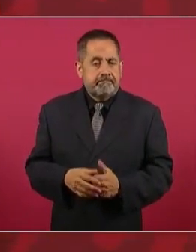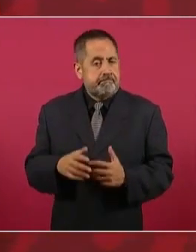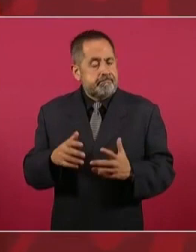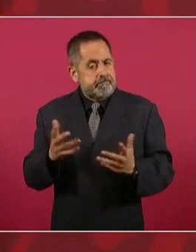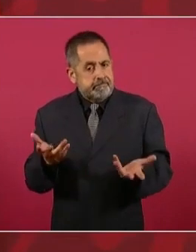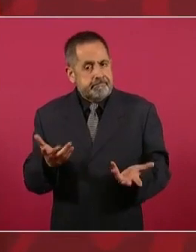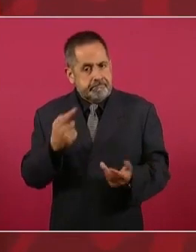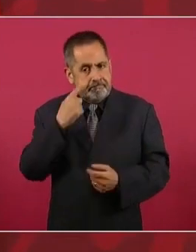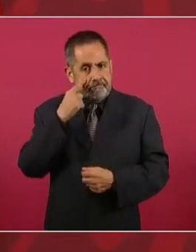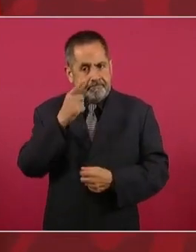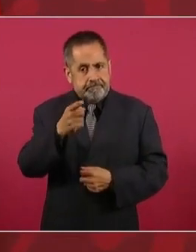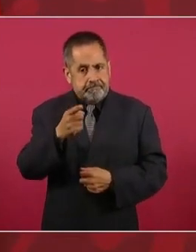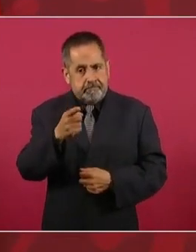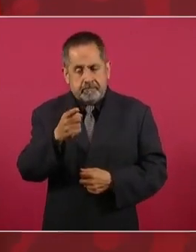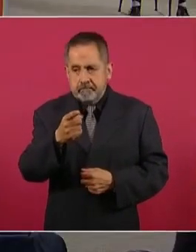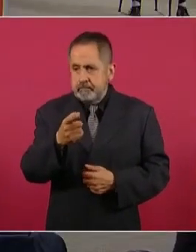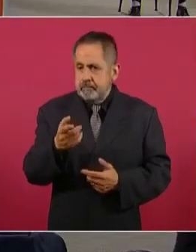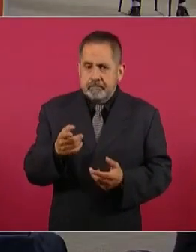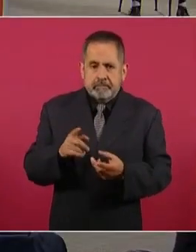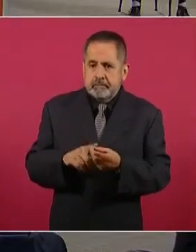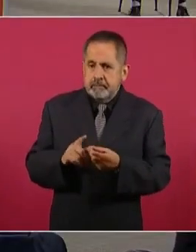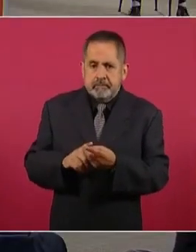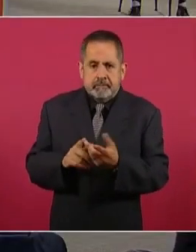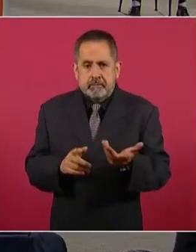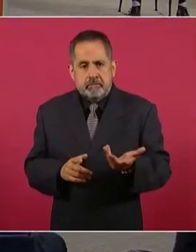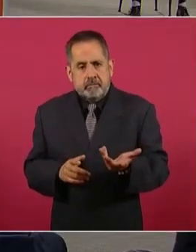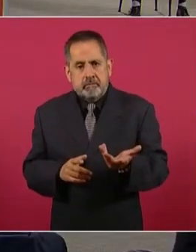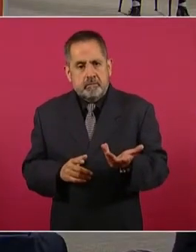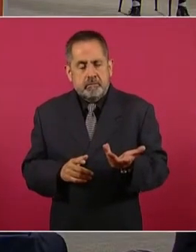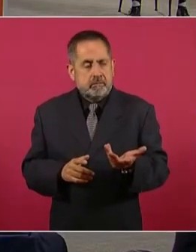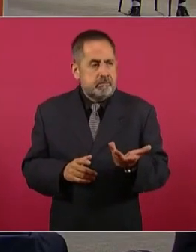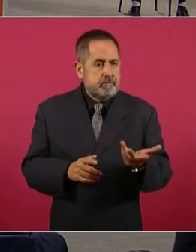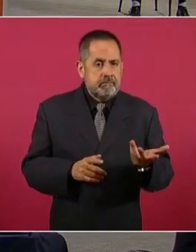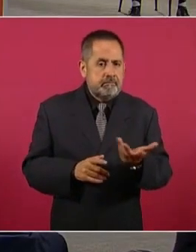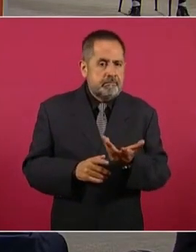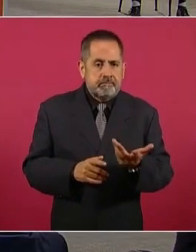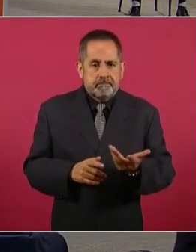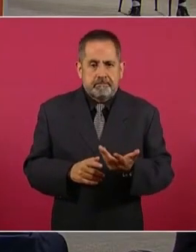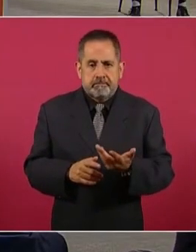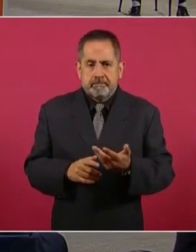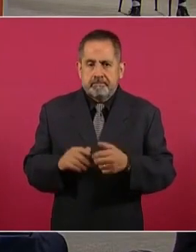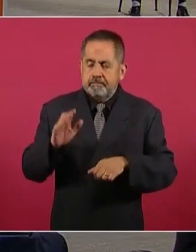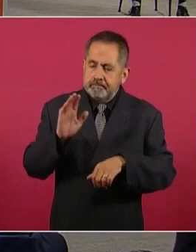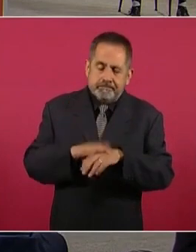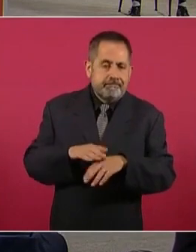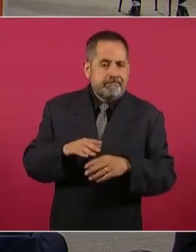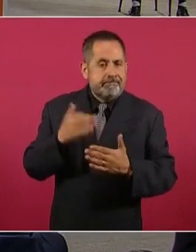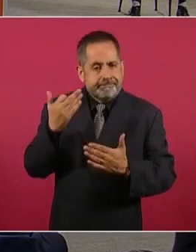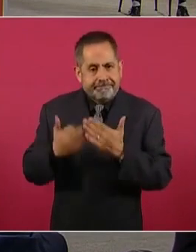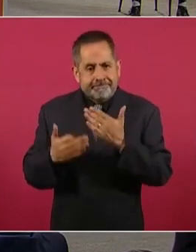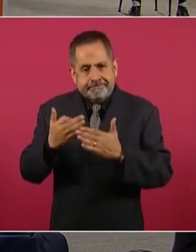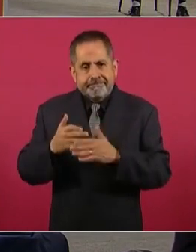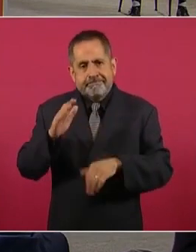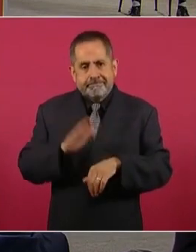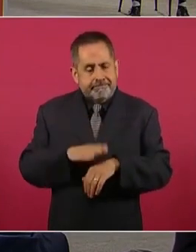Entonces, ¿dónde tenemos más todavía?